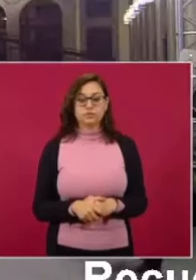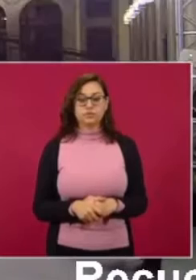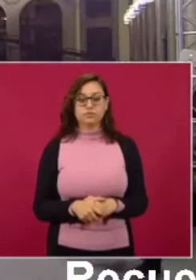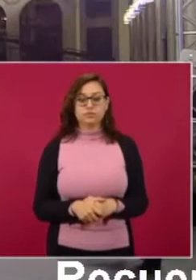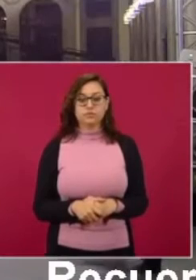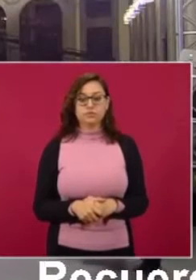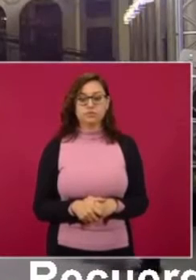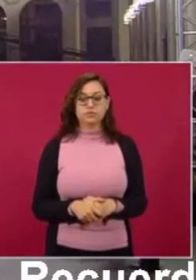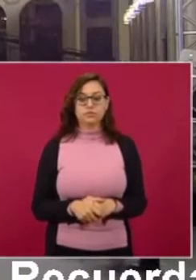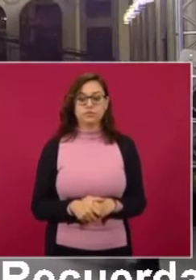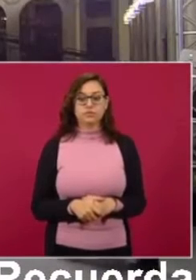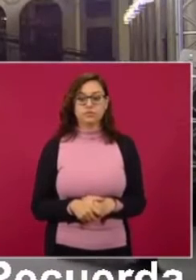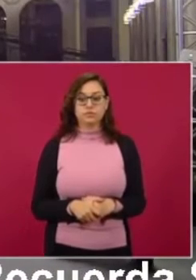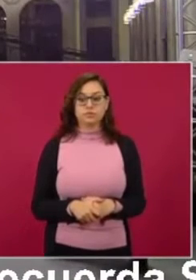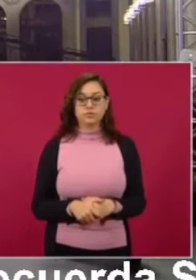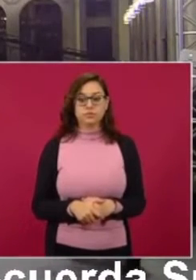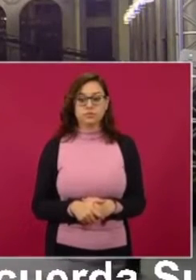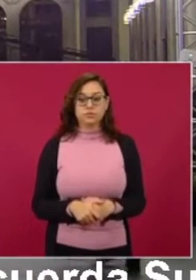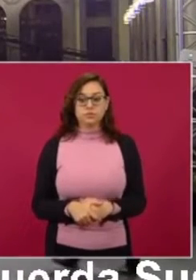este